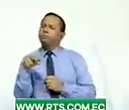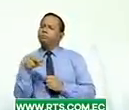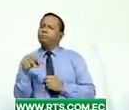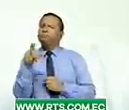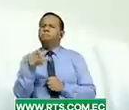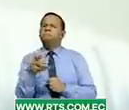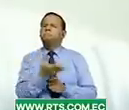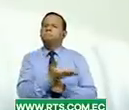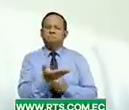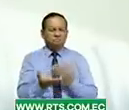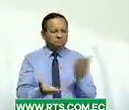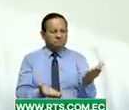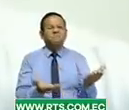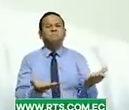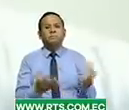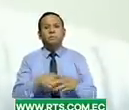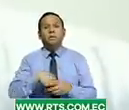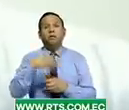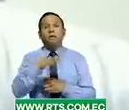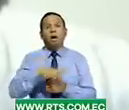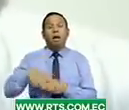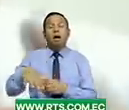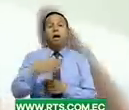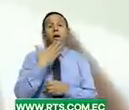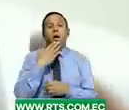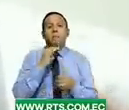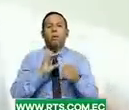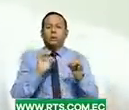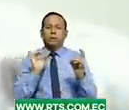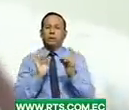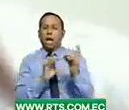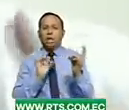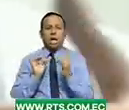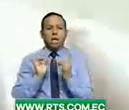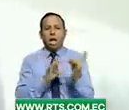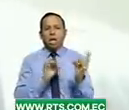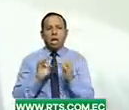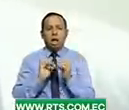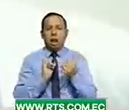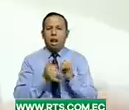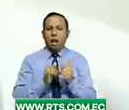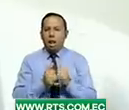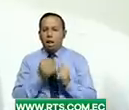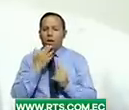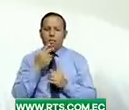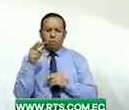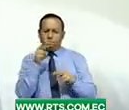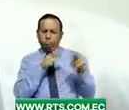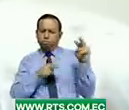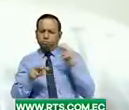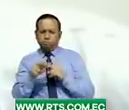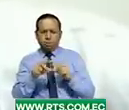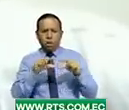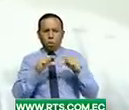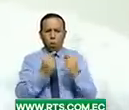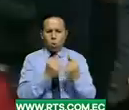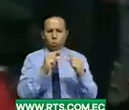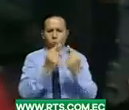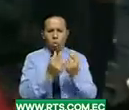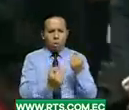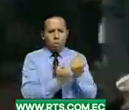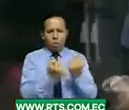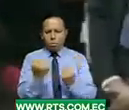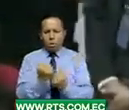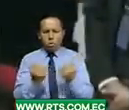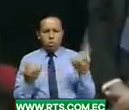fuera del pleno, en los pasillos, en los chats. Yo creo que ya estamos viendo señales de cómo se van alineando los distintos grupos en la asamblea.